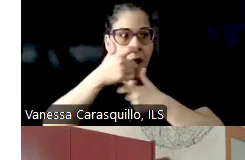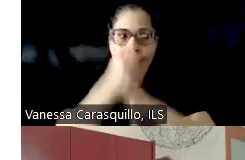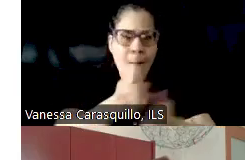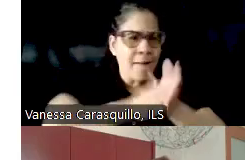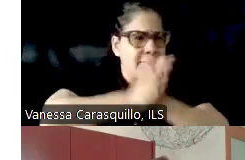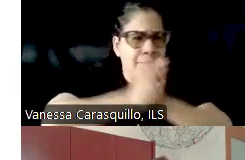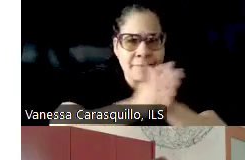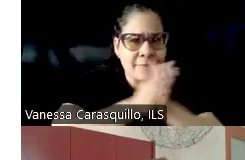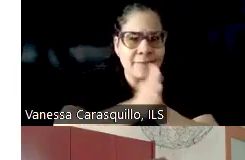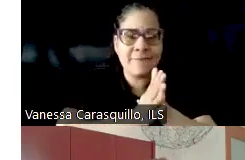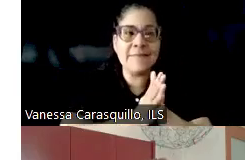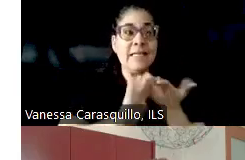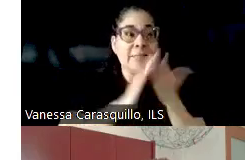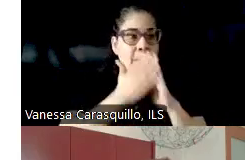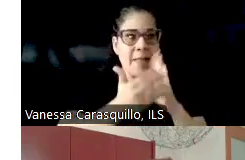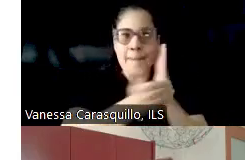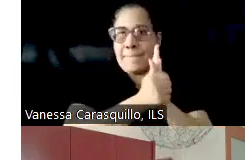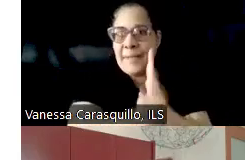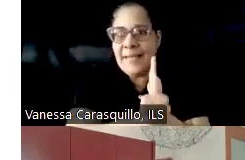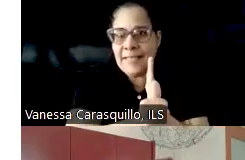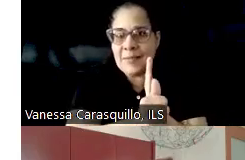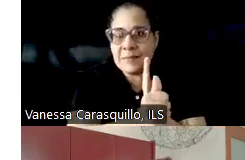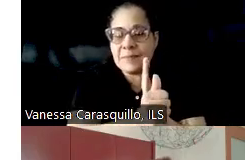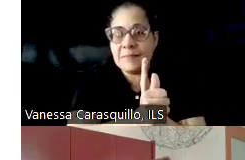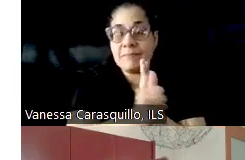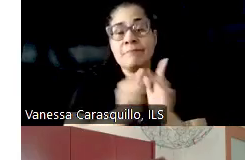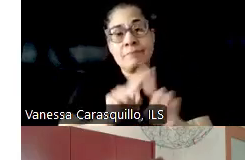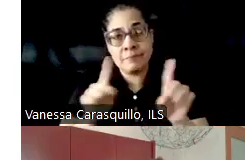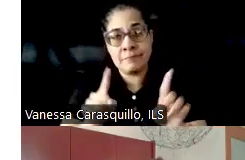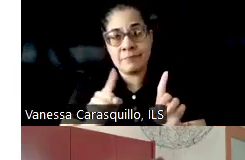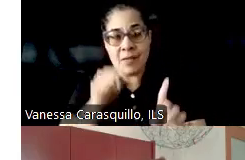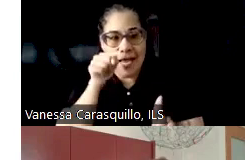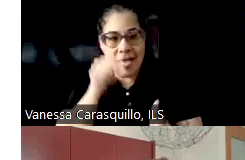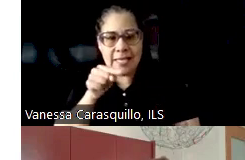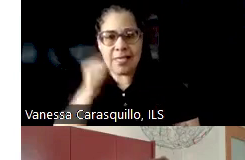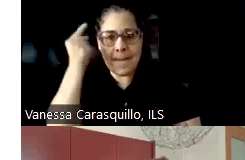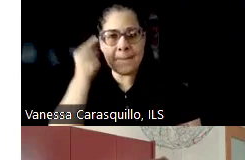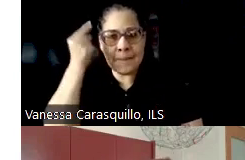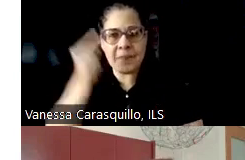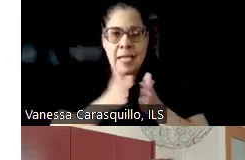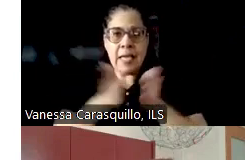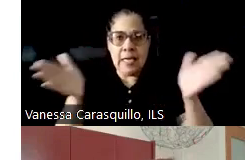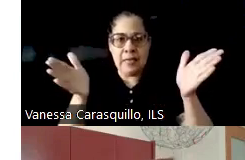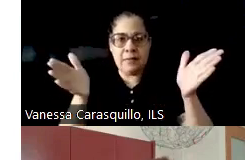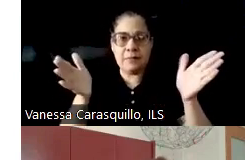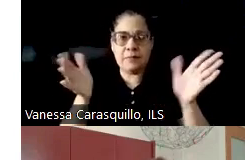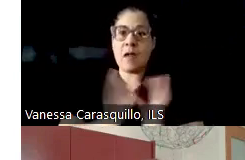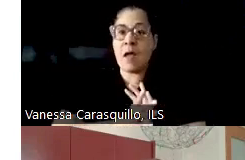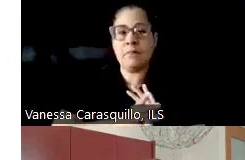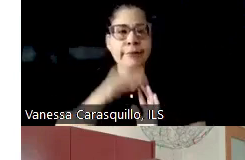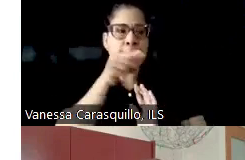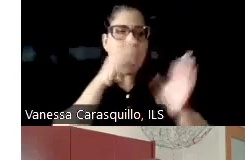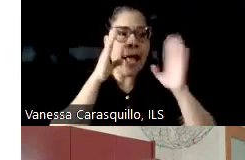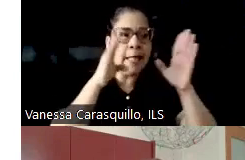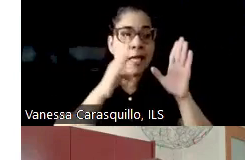convierten casi expertos en esto, ¿no? Y entonces ahí viene el pensamiento, la generalización. Él presta atención en lo que le da la